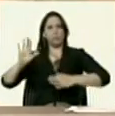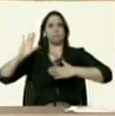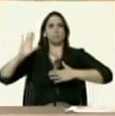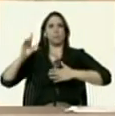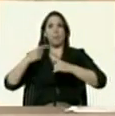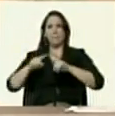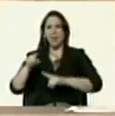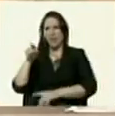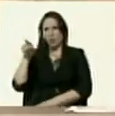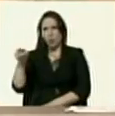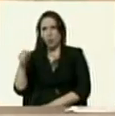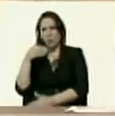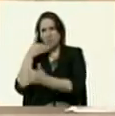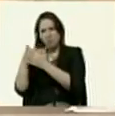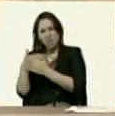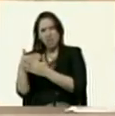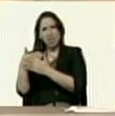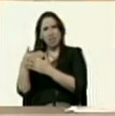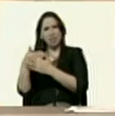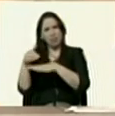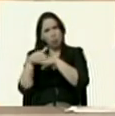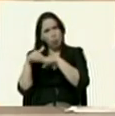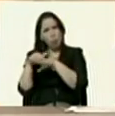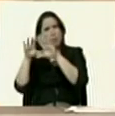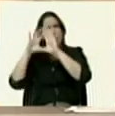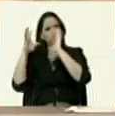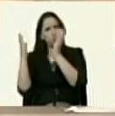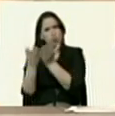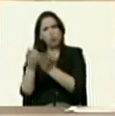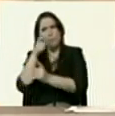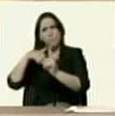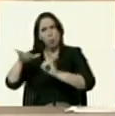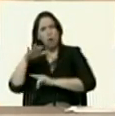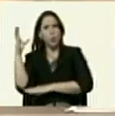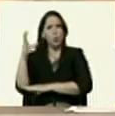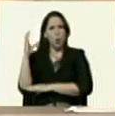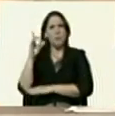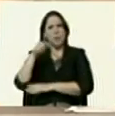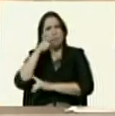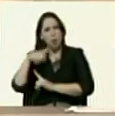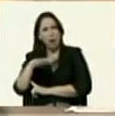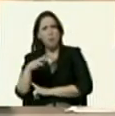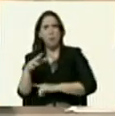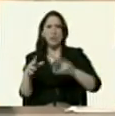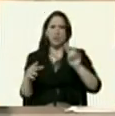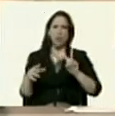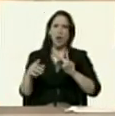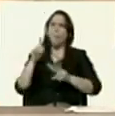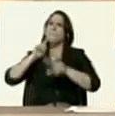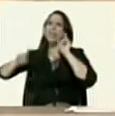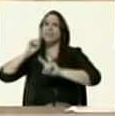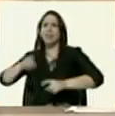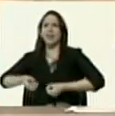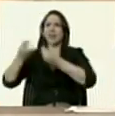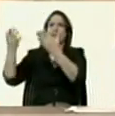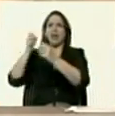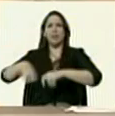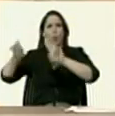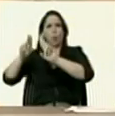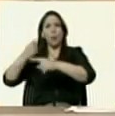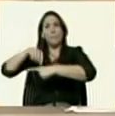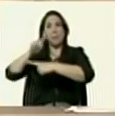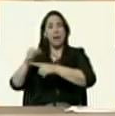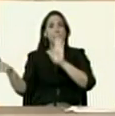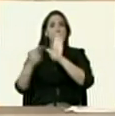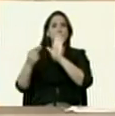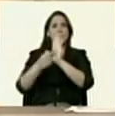tú le pides disculpas al mundo entero, al pueblo de Colombia y al pueblo de Venezuela por las mentiras que llevaste a la ONU. Primera vez que sucede